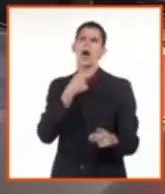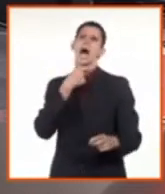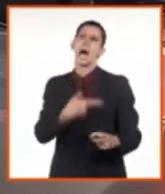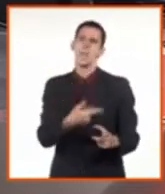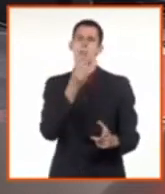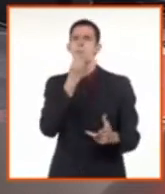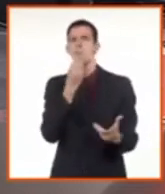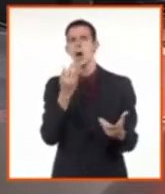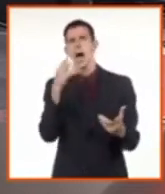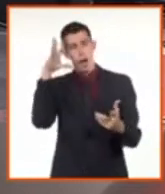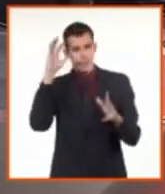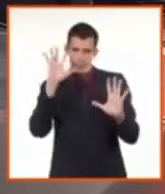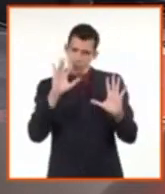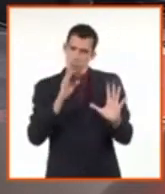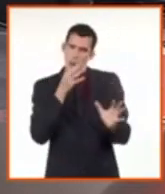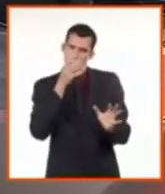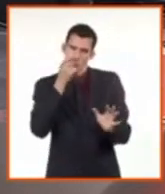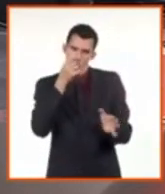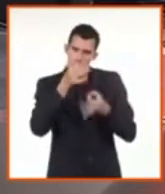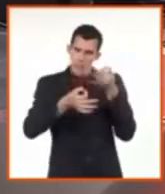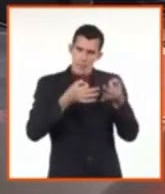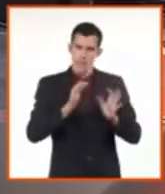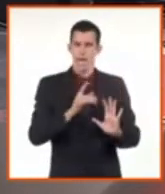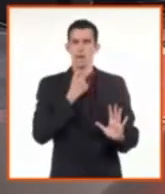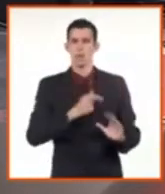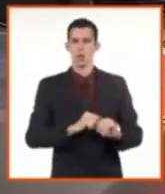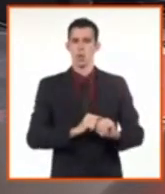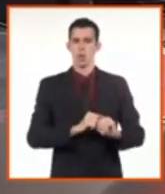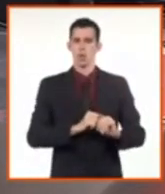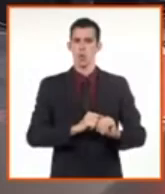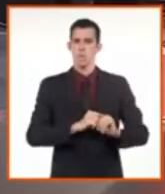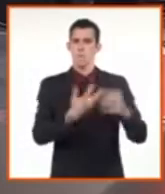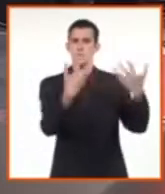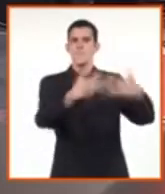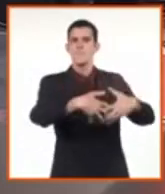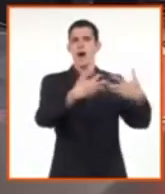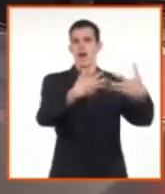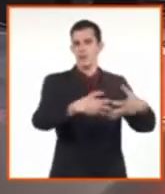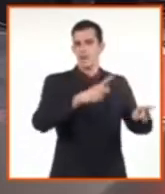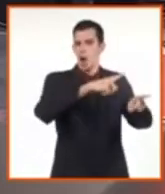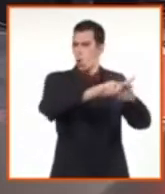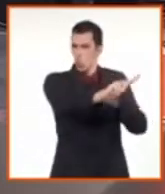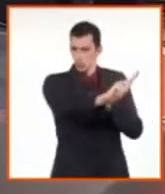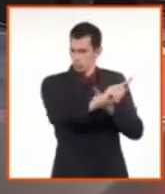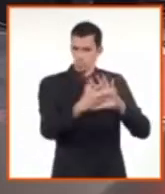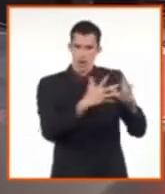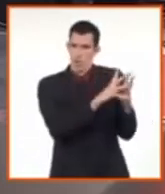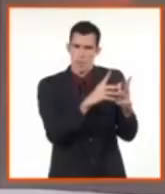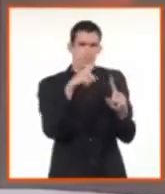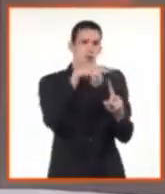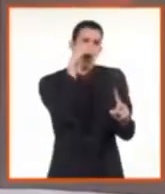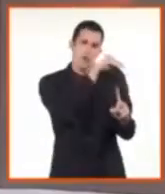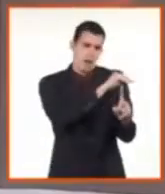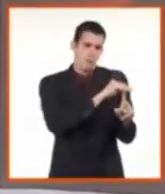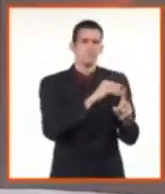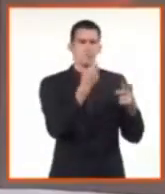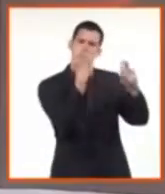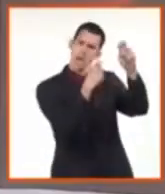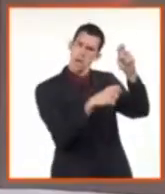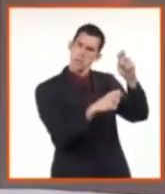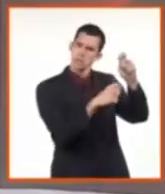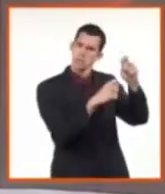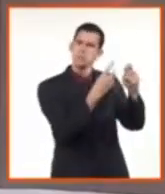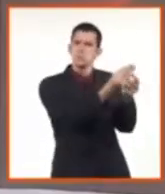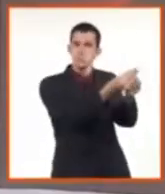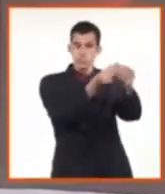producciones de perfumes de jabones para ese para ese mercado porque tiene capacidades pero no tiene financiamiento es así y después incluso